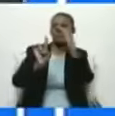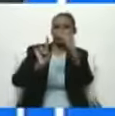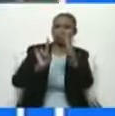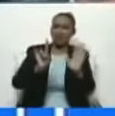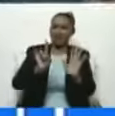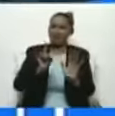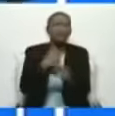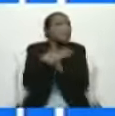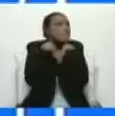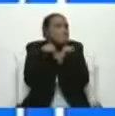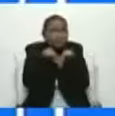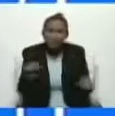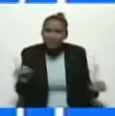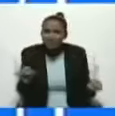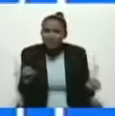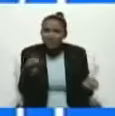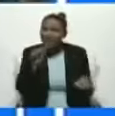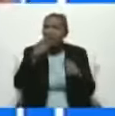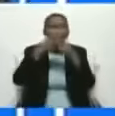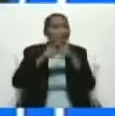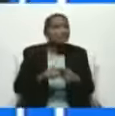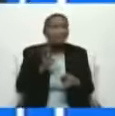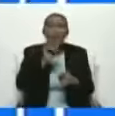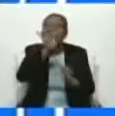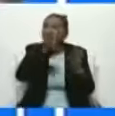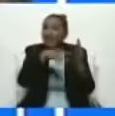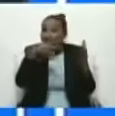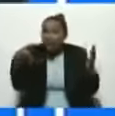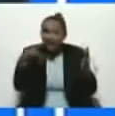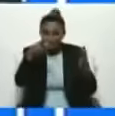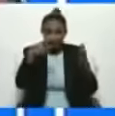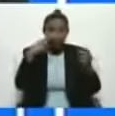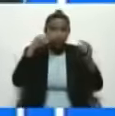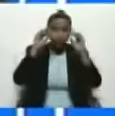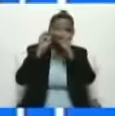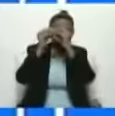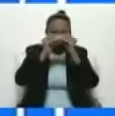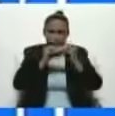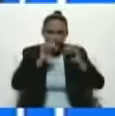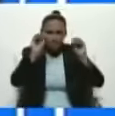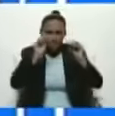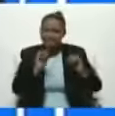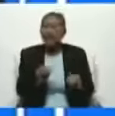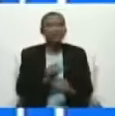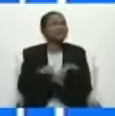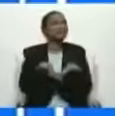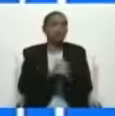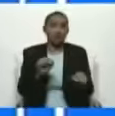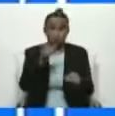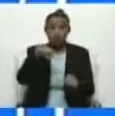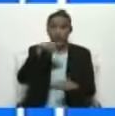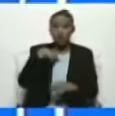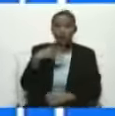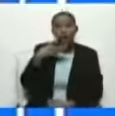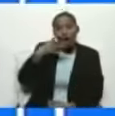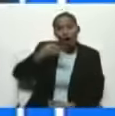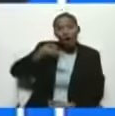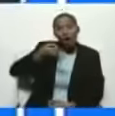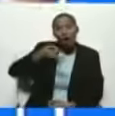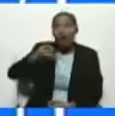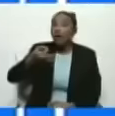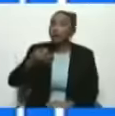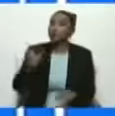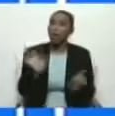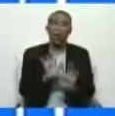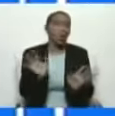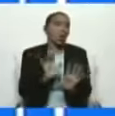Eso es imposible estadísticamente, matemáticamente, es absolutamente imposible que ocurra. Así que si le hacemos caso, que no le podemos hacer caso porque es